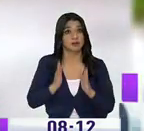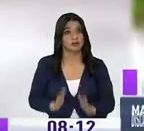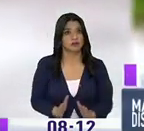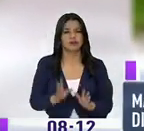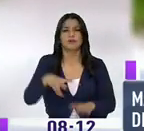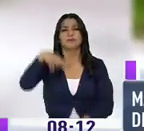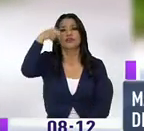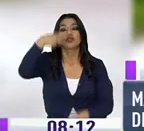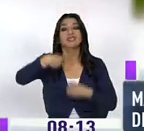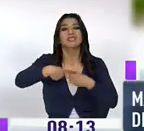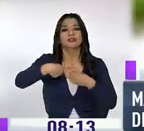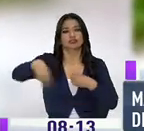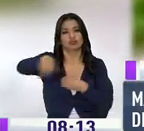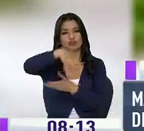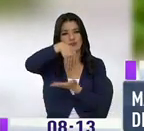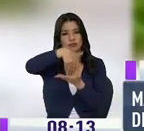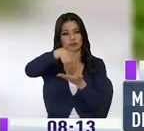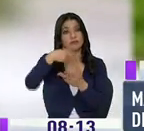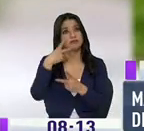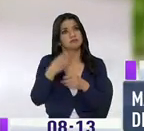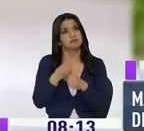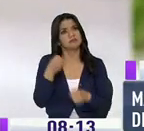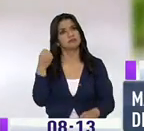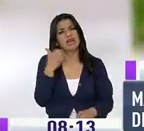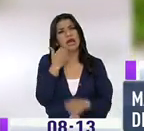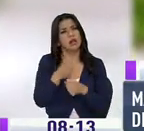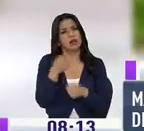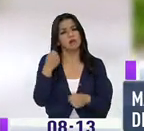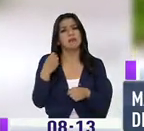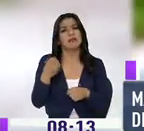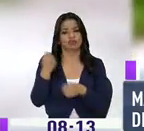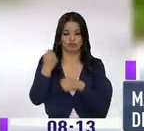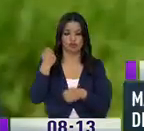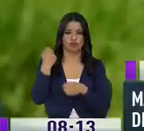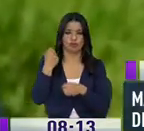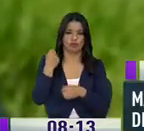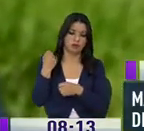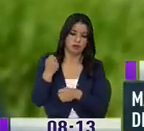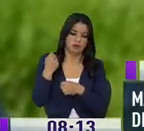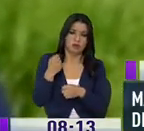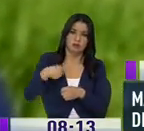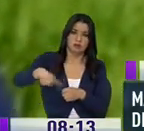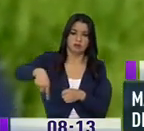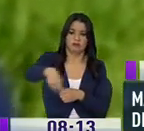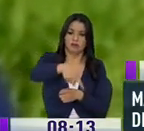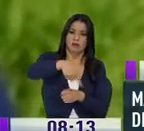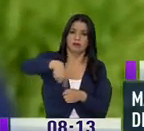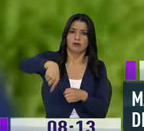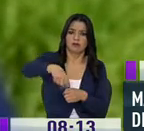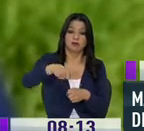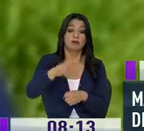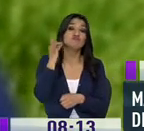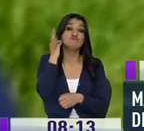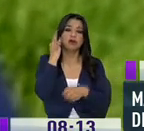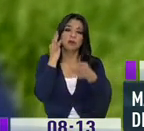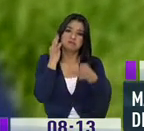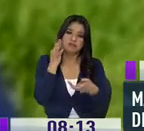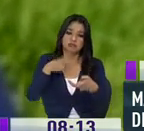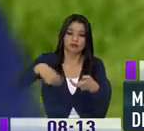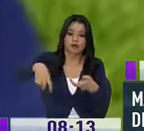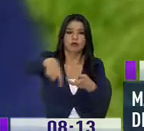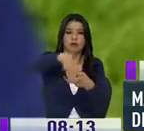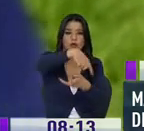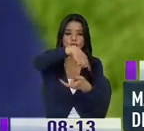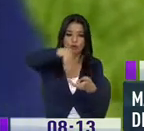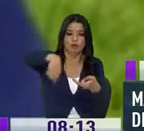el norte de Quito caminar con un objeto largo en su mano alrededor de la joven, quien se encuentra en el piso. A ratos